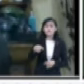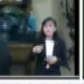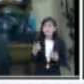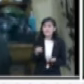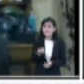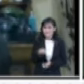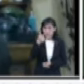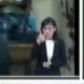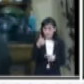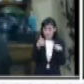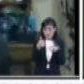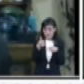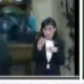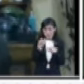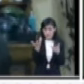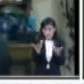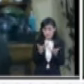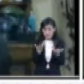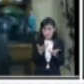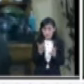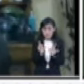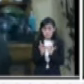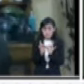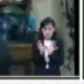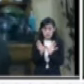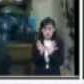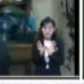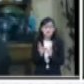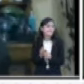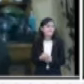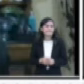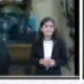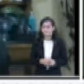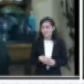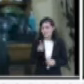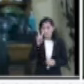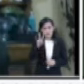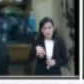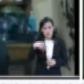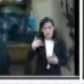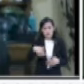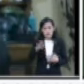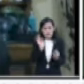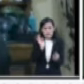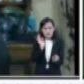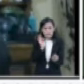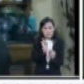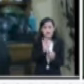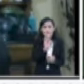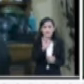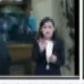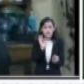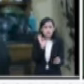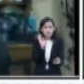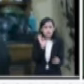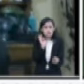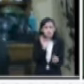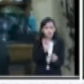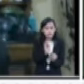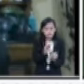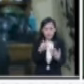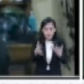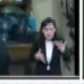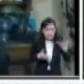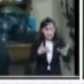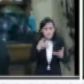consejero porque también estaba en la lista Javier Santiago que fue consejero electoral cuando yo era consejero